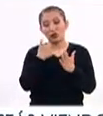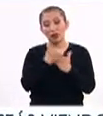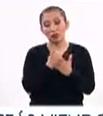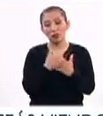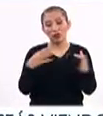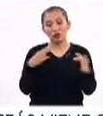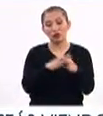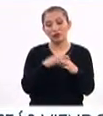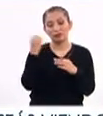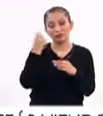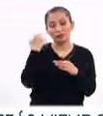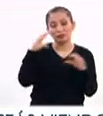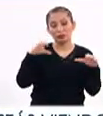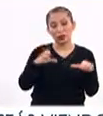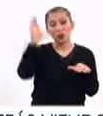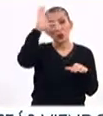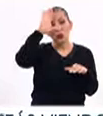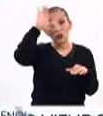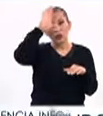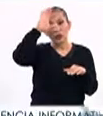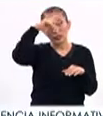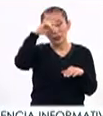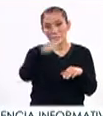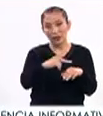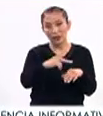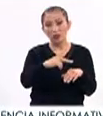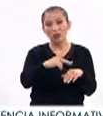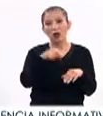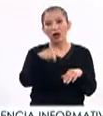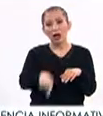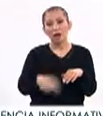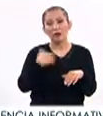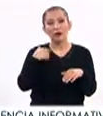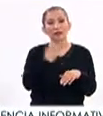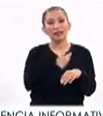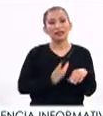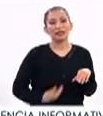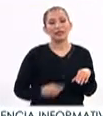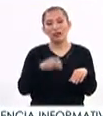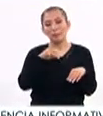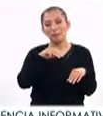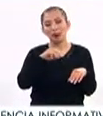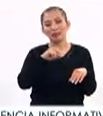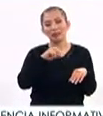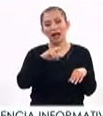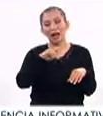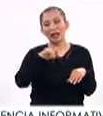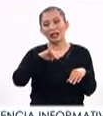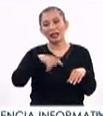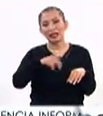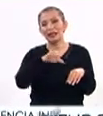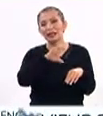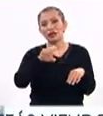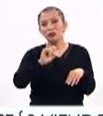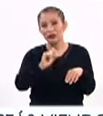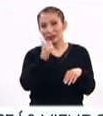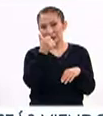junto con Seminario Cultura de México, está en Presidente Masaryk 526.